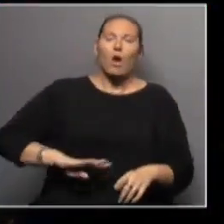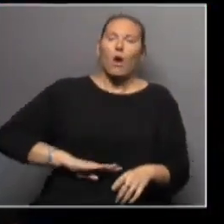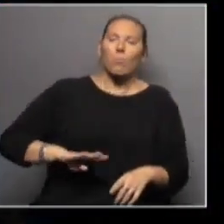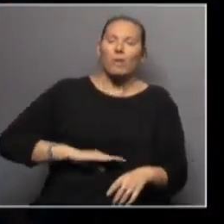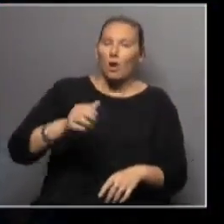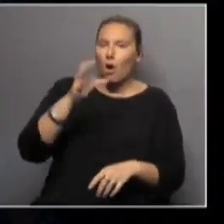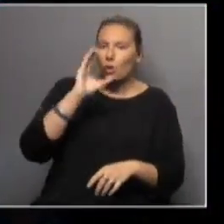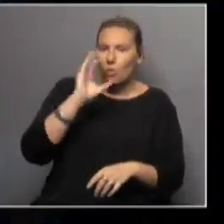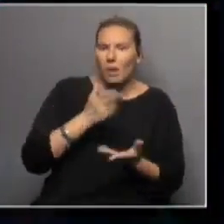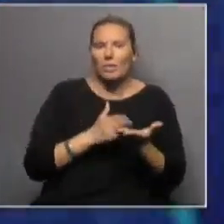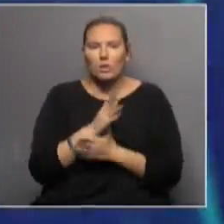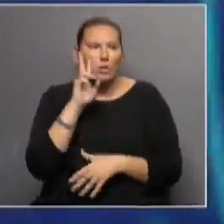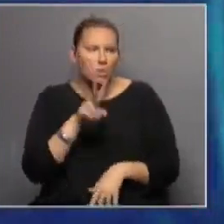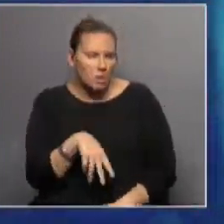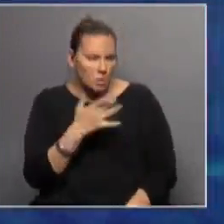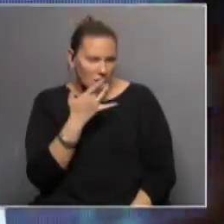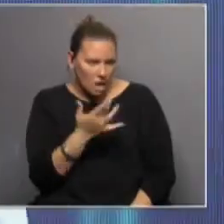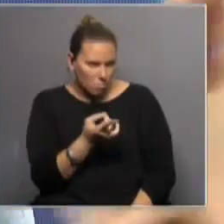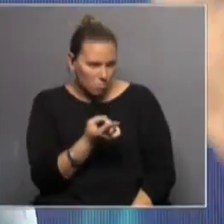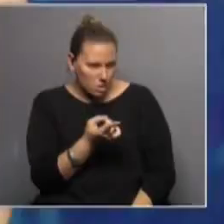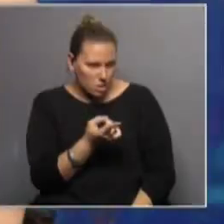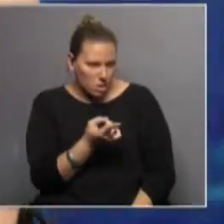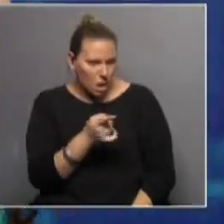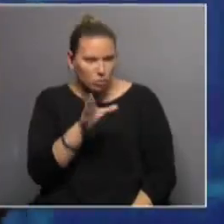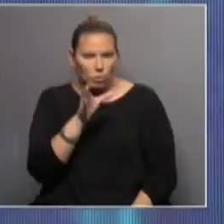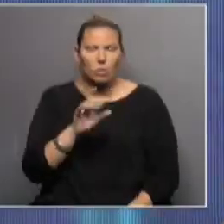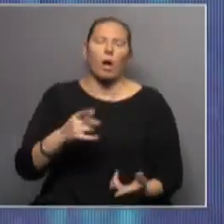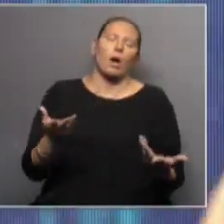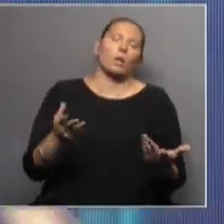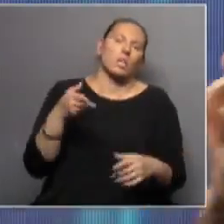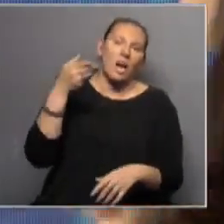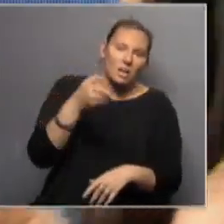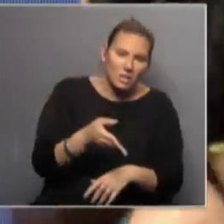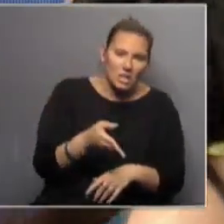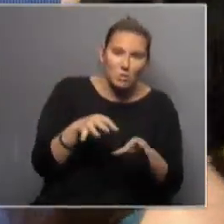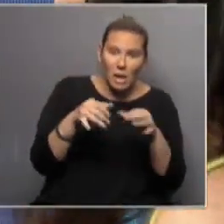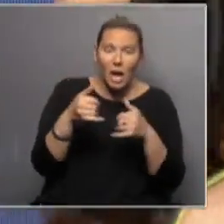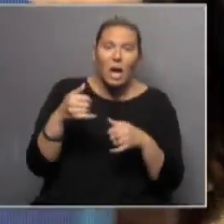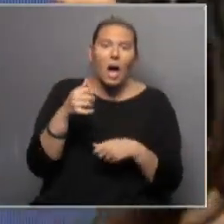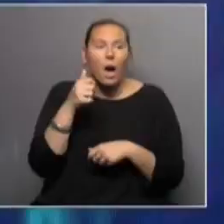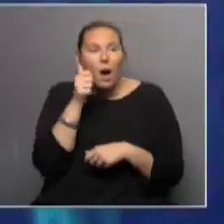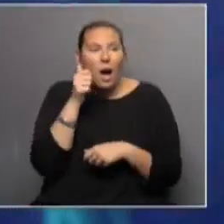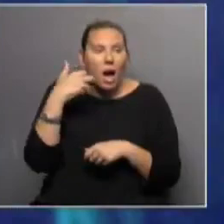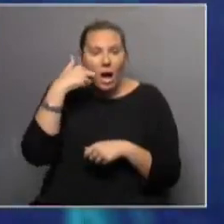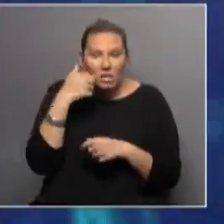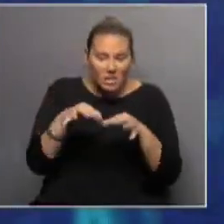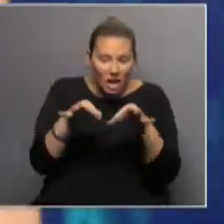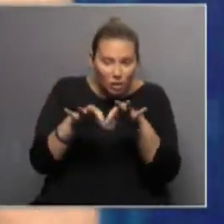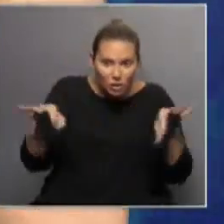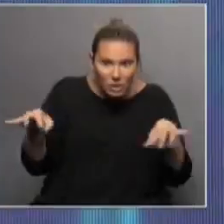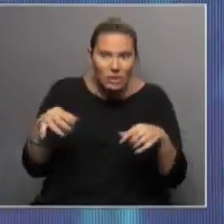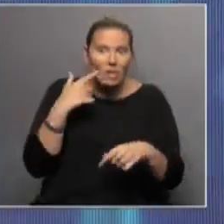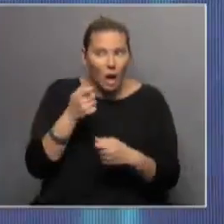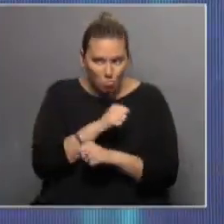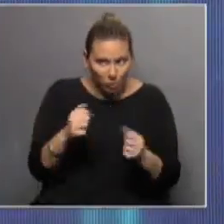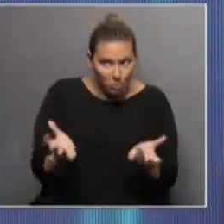porque con conocer yo el... siempre te termino envidiando. Era el colmo ya. Ir a comerle, caerles con unas tiritas. Podemos prender. Ir a comer